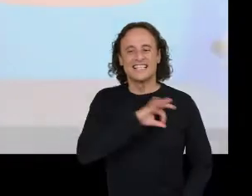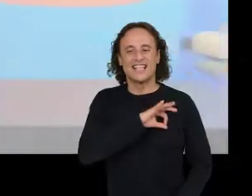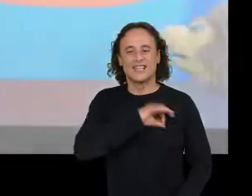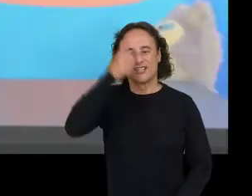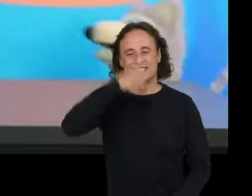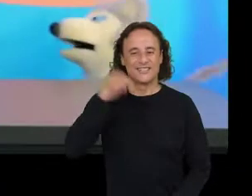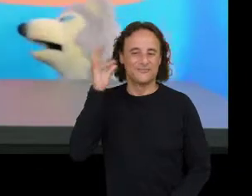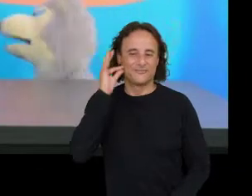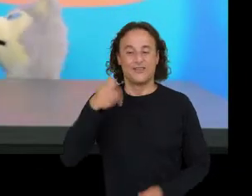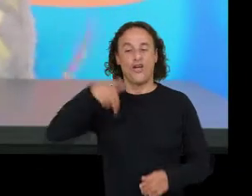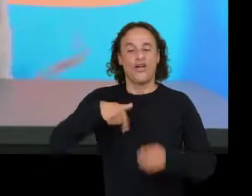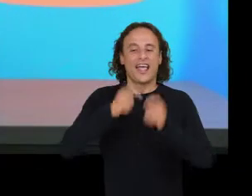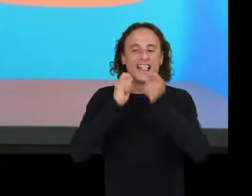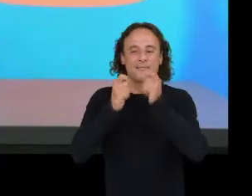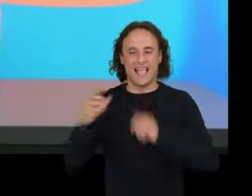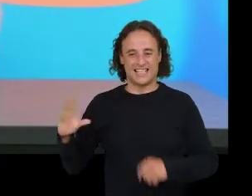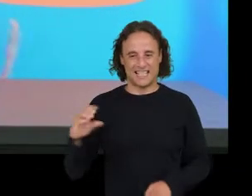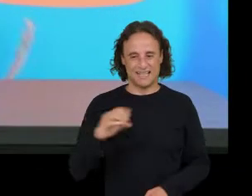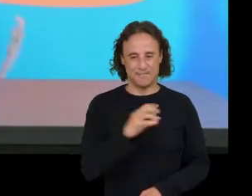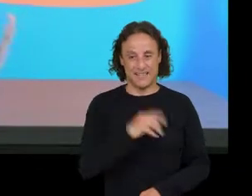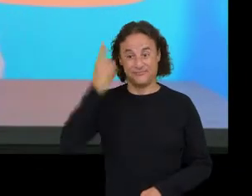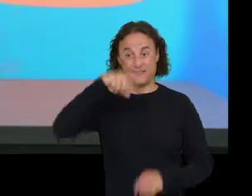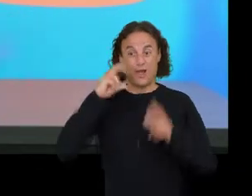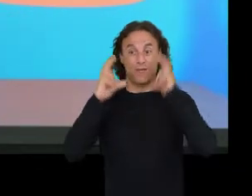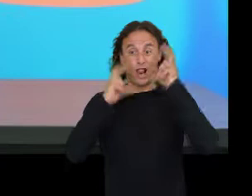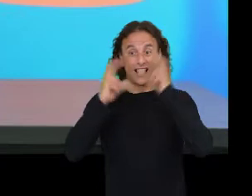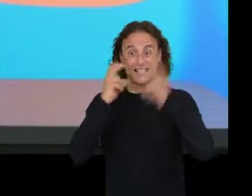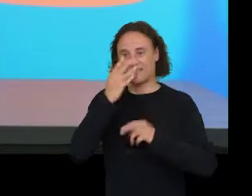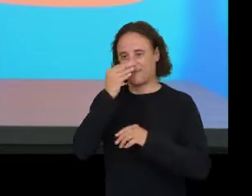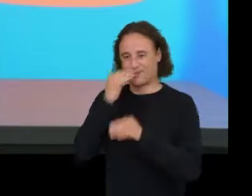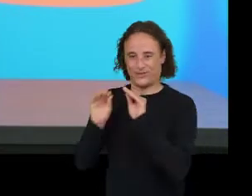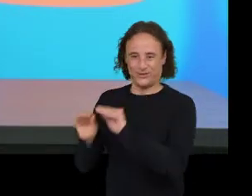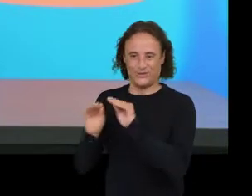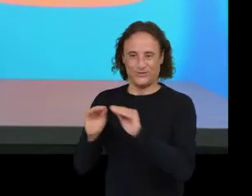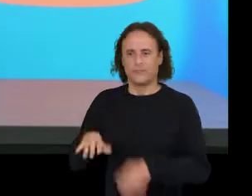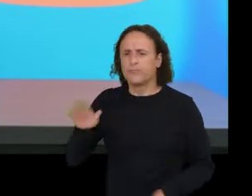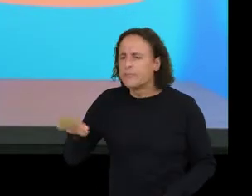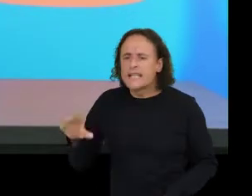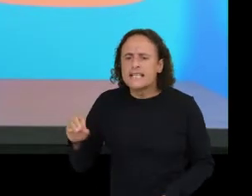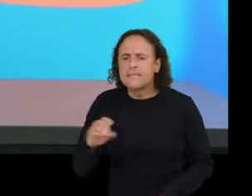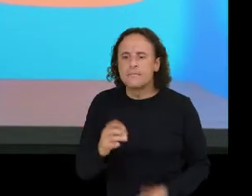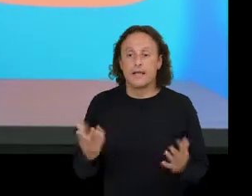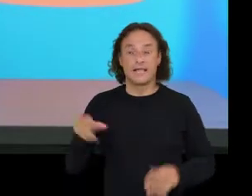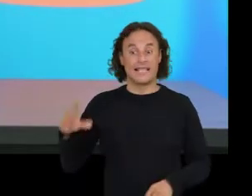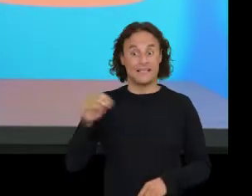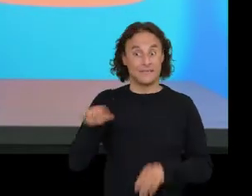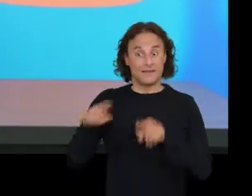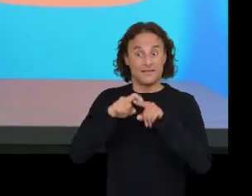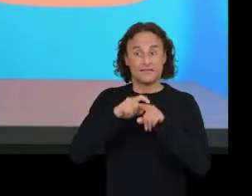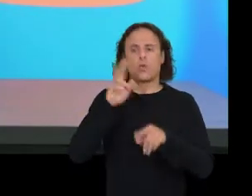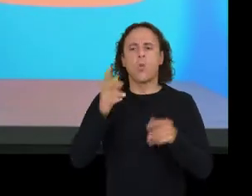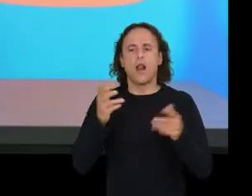Hola, señoras y señores. Hoy hemos entrevistado a Chispa. Xa sabedes, o can das bolechas. Chispa, Chispa é un can de raza